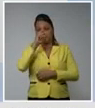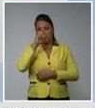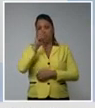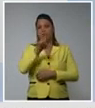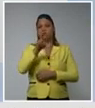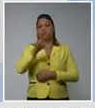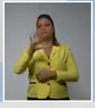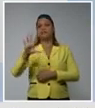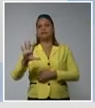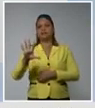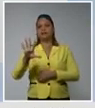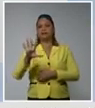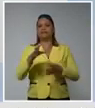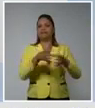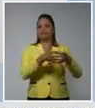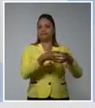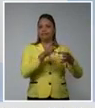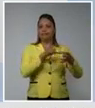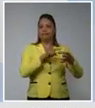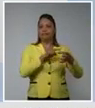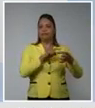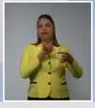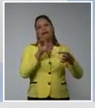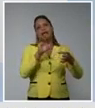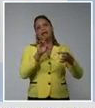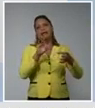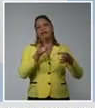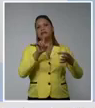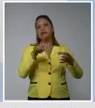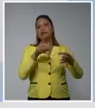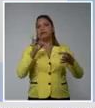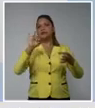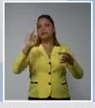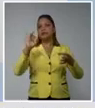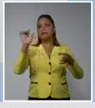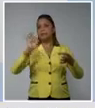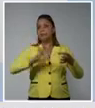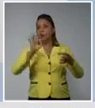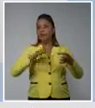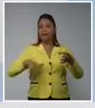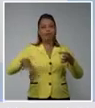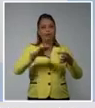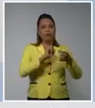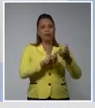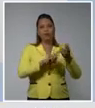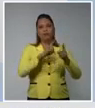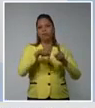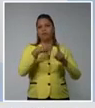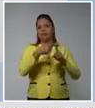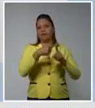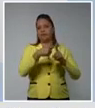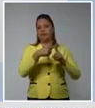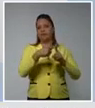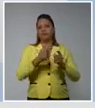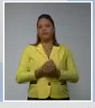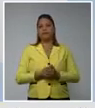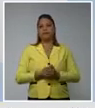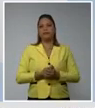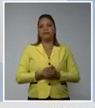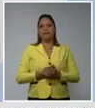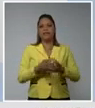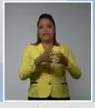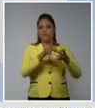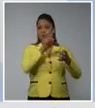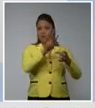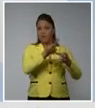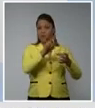125. Representan el 15,7% de todos los diagnosticados. De esos